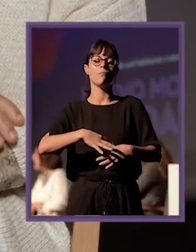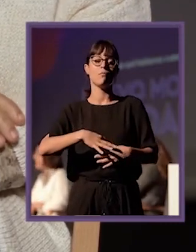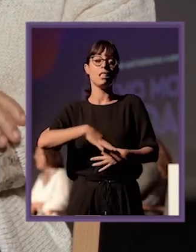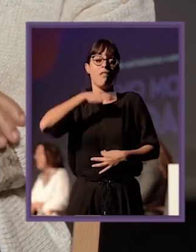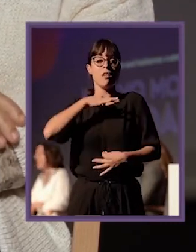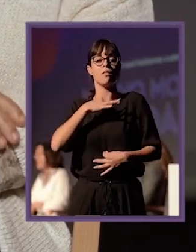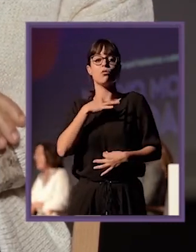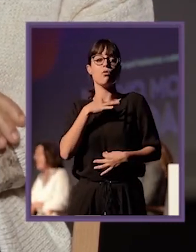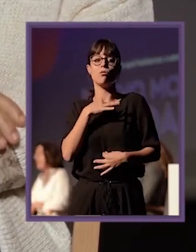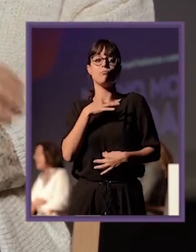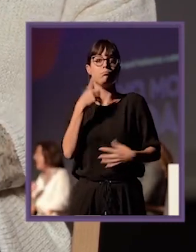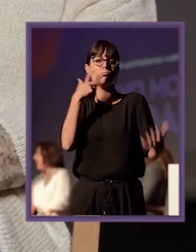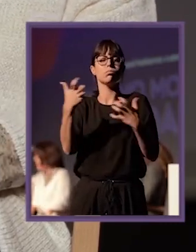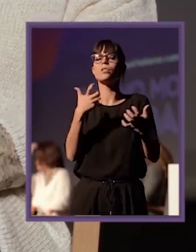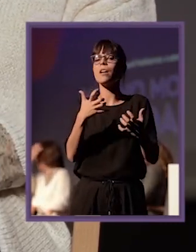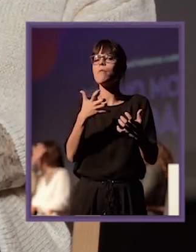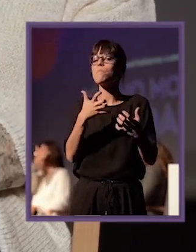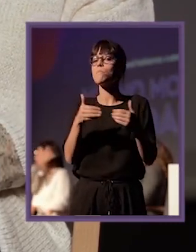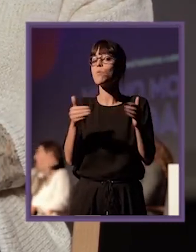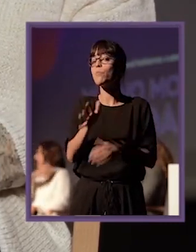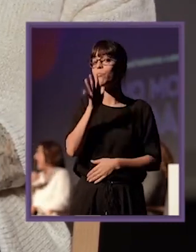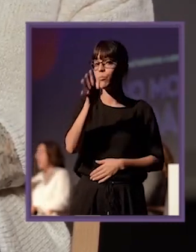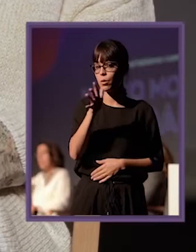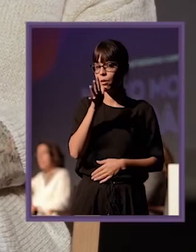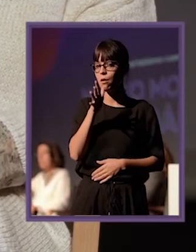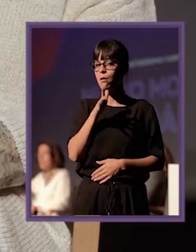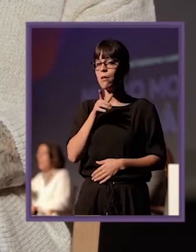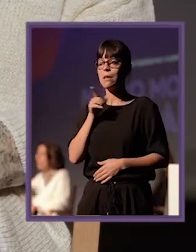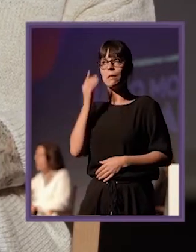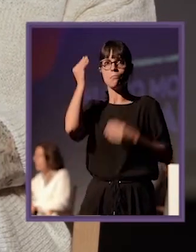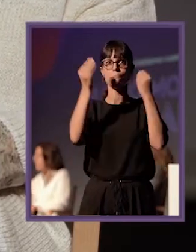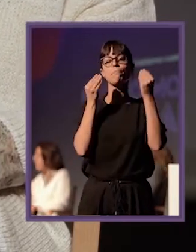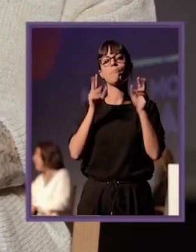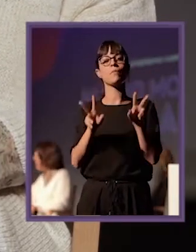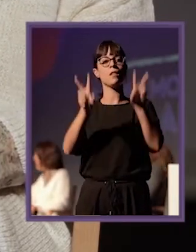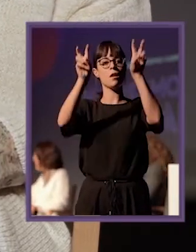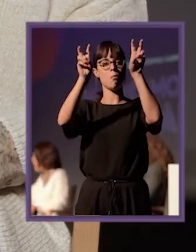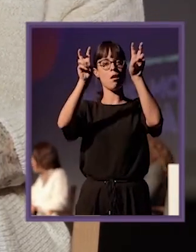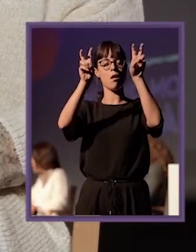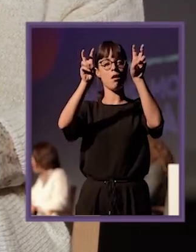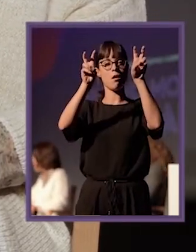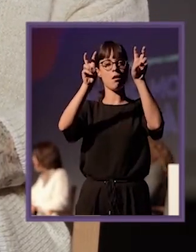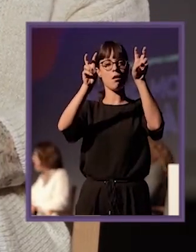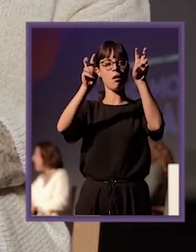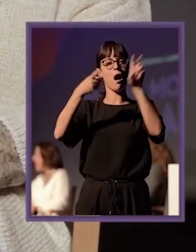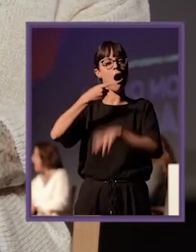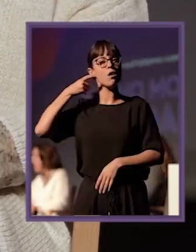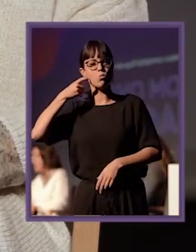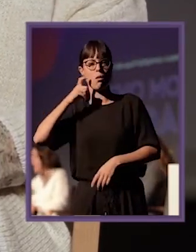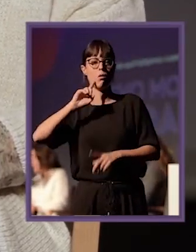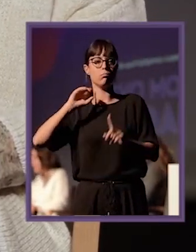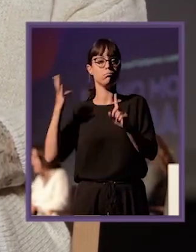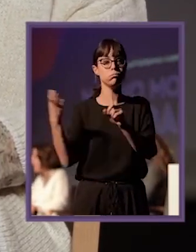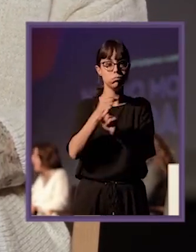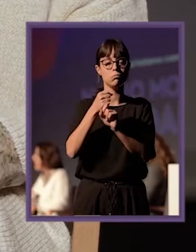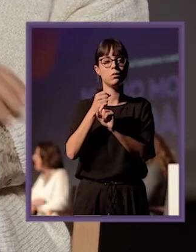había detectado. Y la audiencia y la propia estudiante esperaban que les hablaran pues, del encuentro de unos primeros anzuelos, de unas primeras